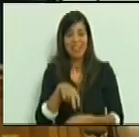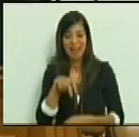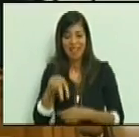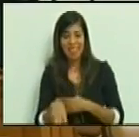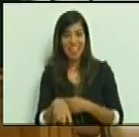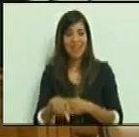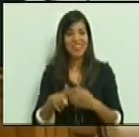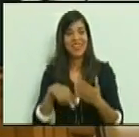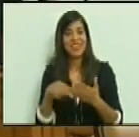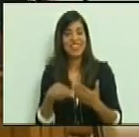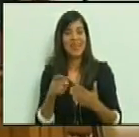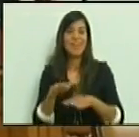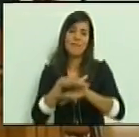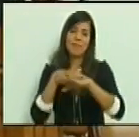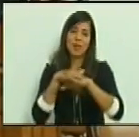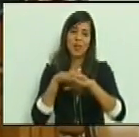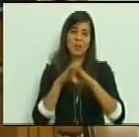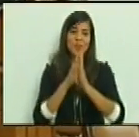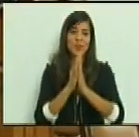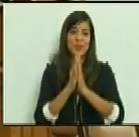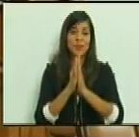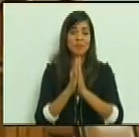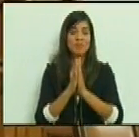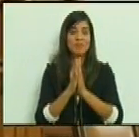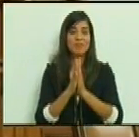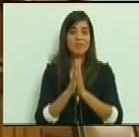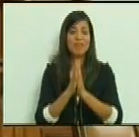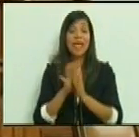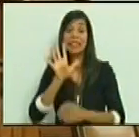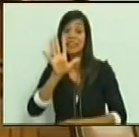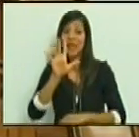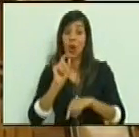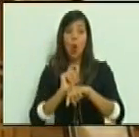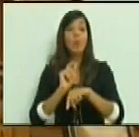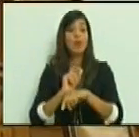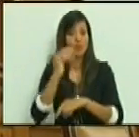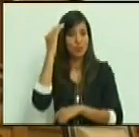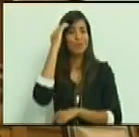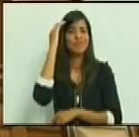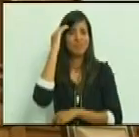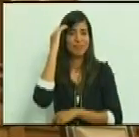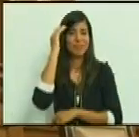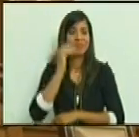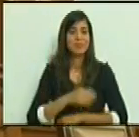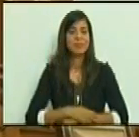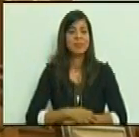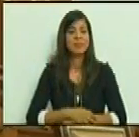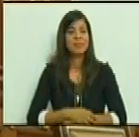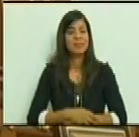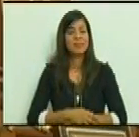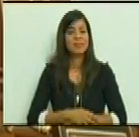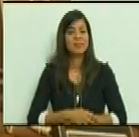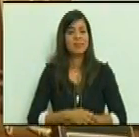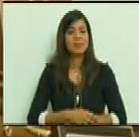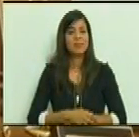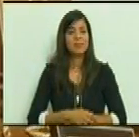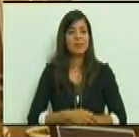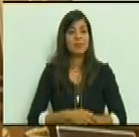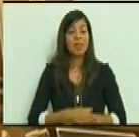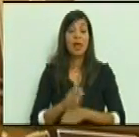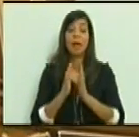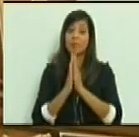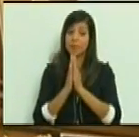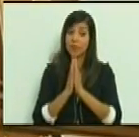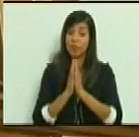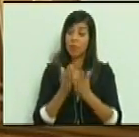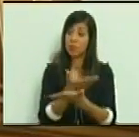disculpas, ¿no? Y un letrerito que dice 5 minutos. Pido la venia de esta